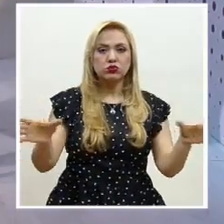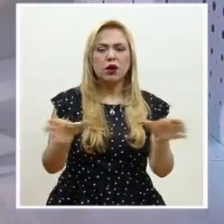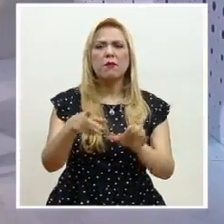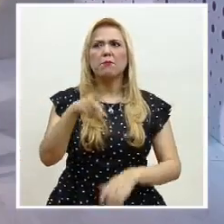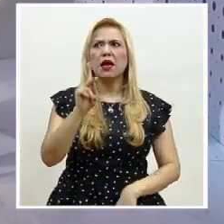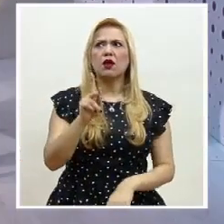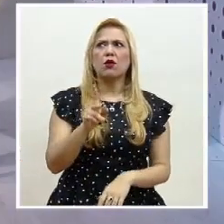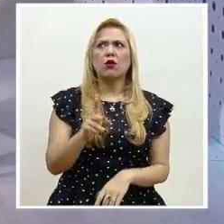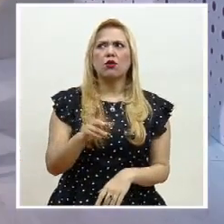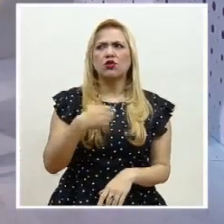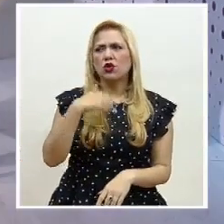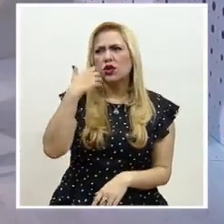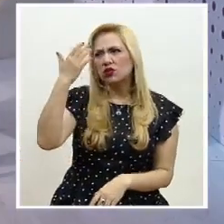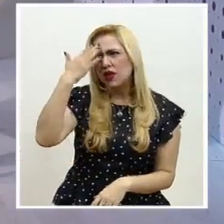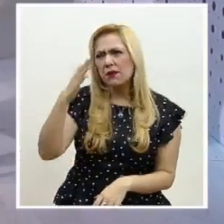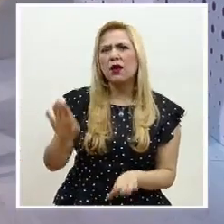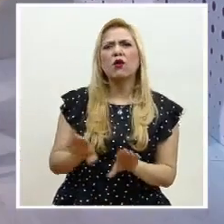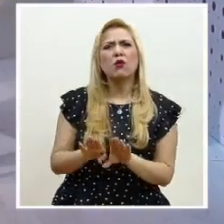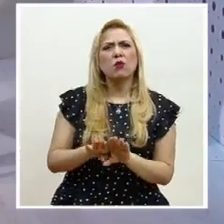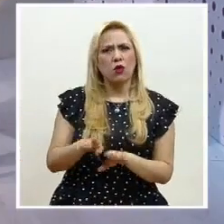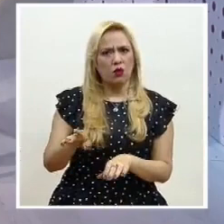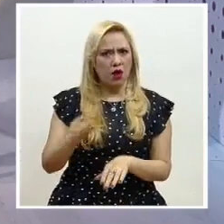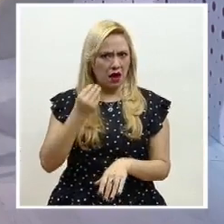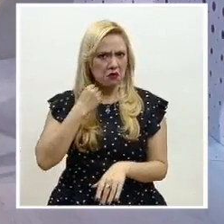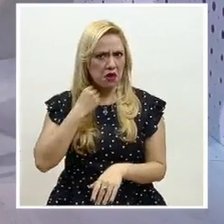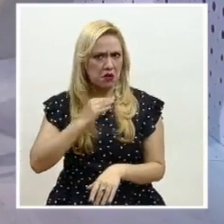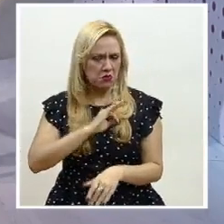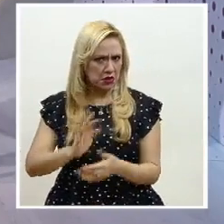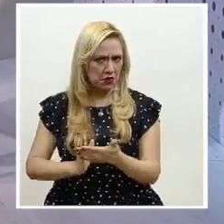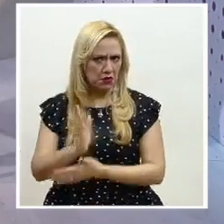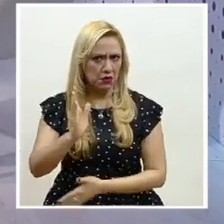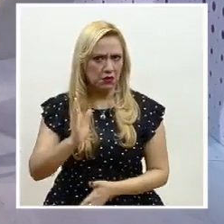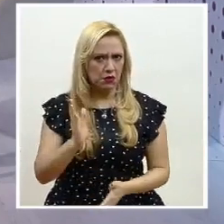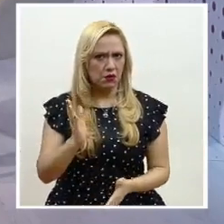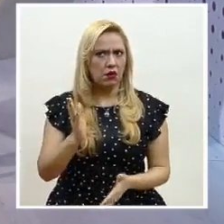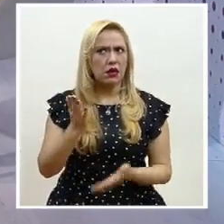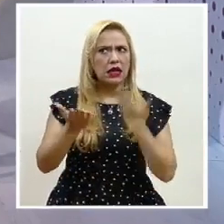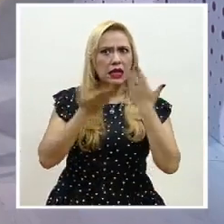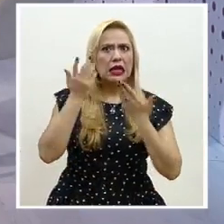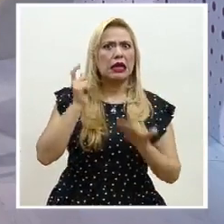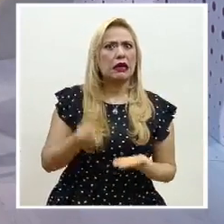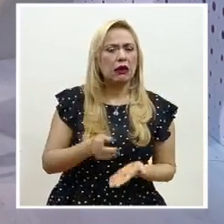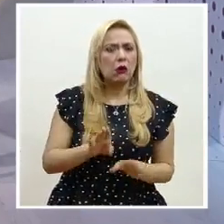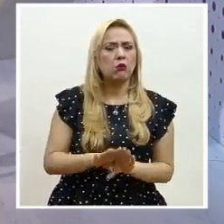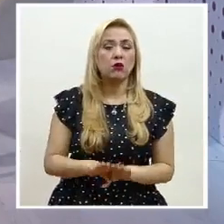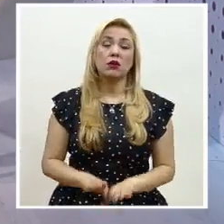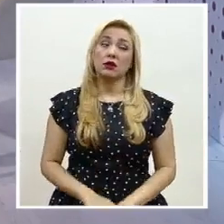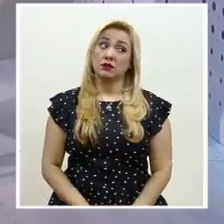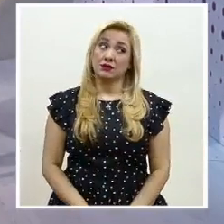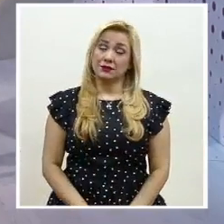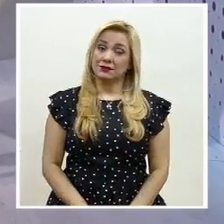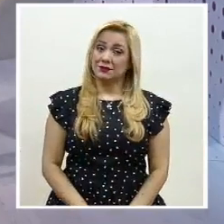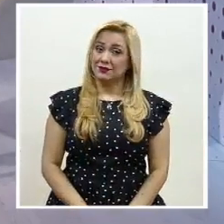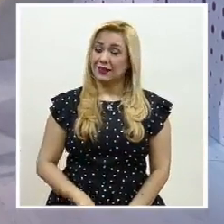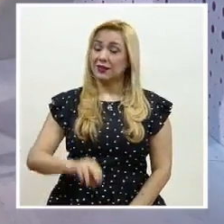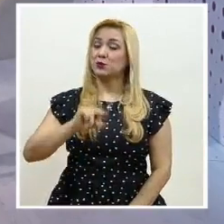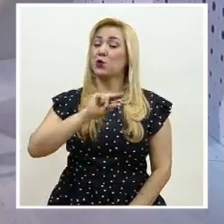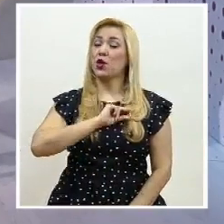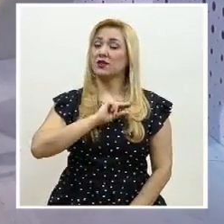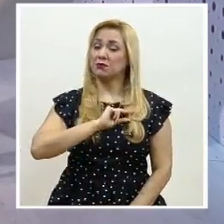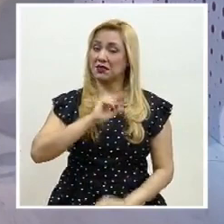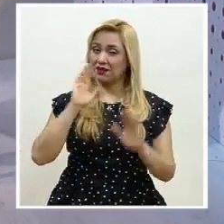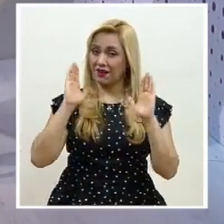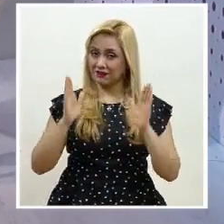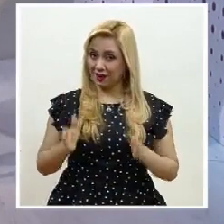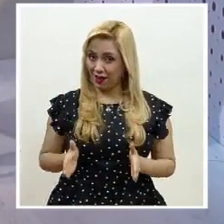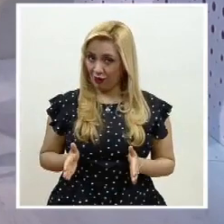demandan de los abogados y abogadas? Bueno, de entrada justo eso, ¿no? Es un trabajo muy especializado, como lo es en todo el Poder Judicial,